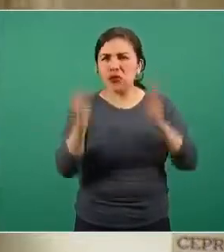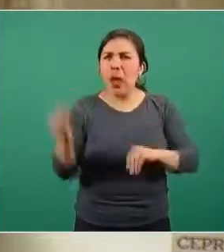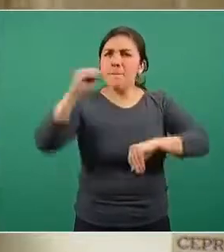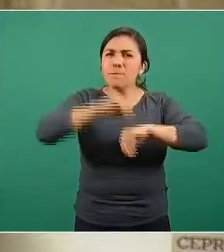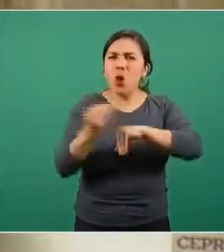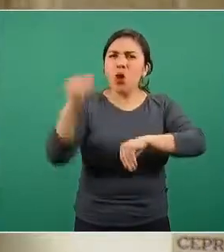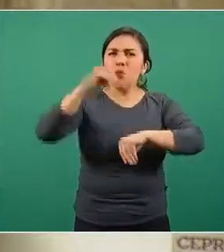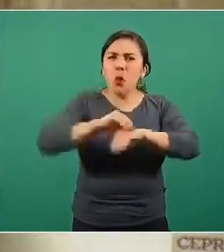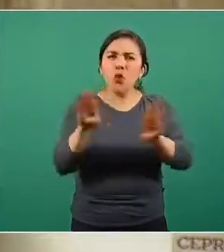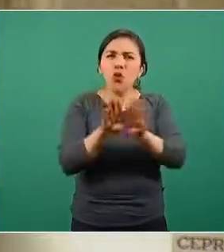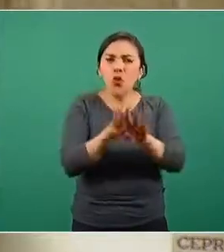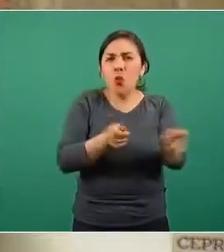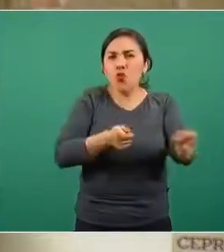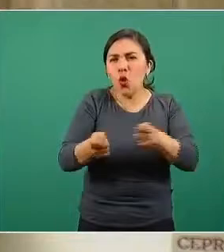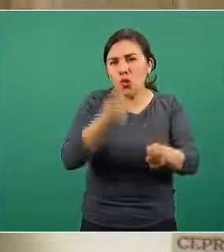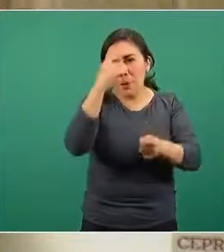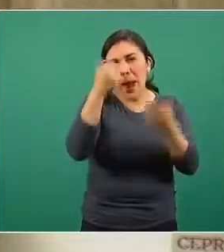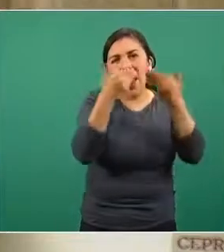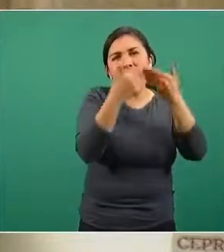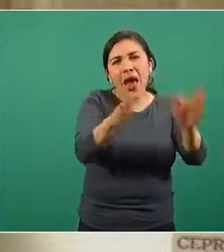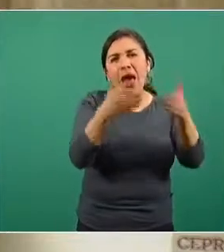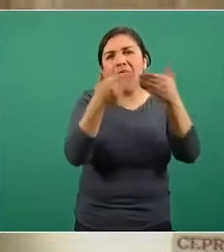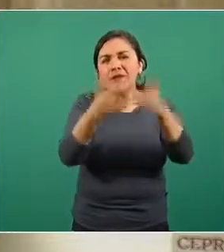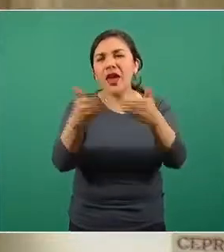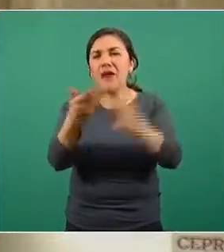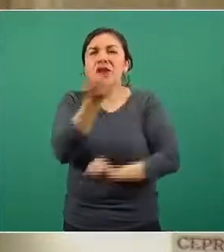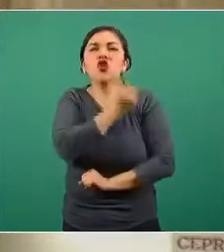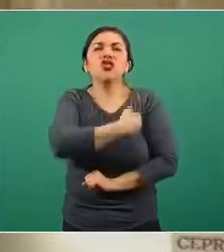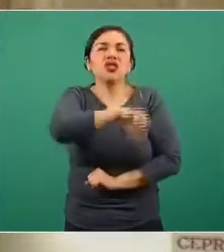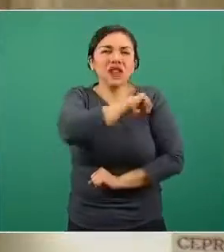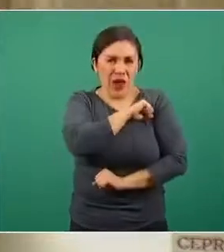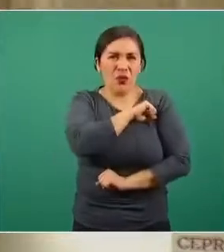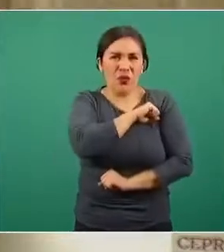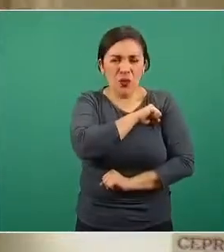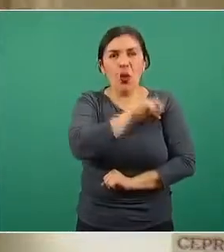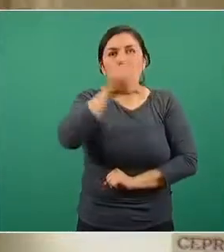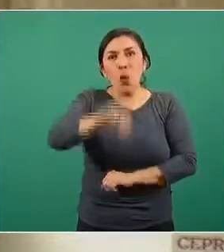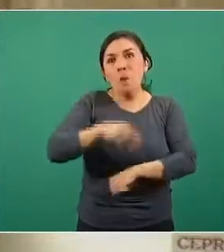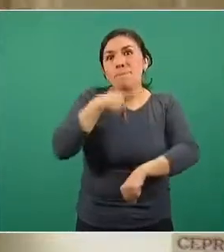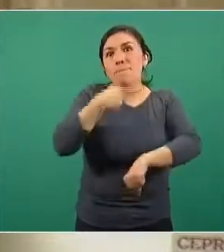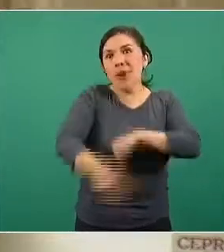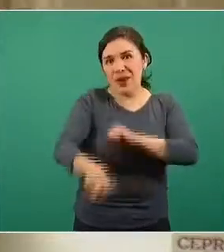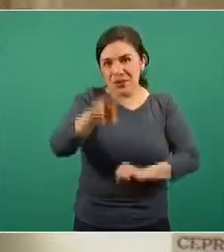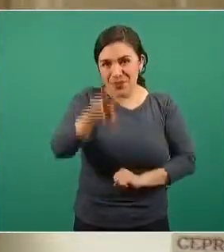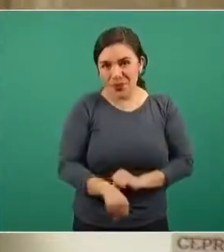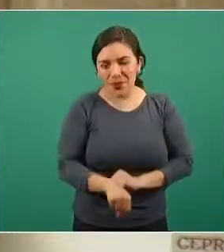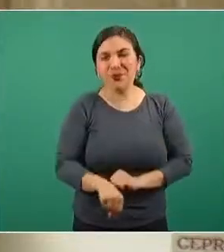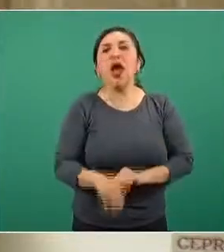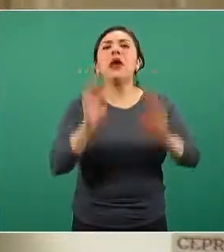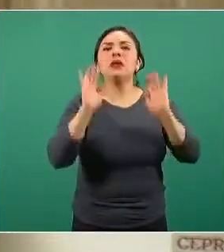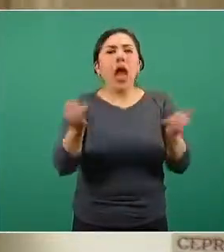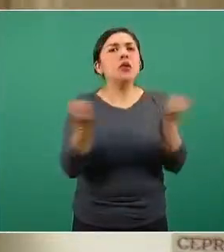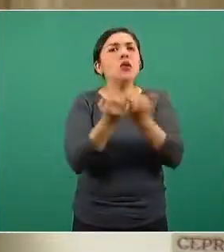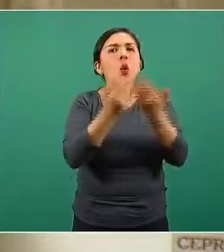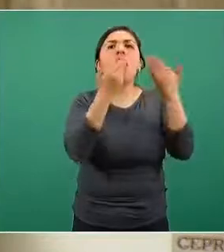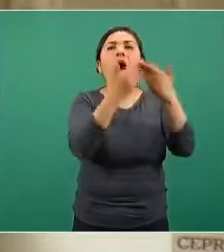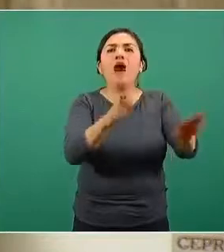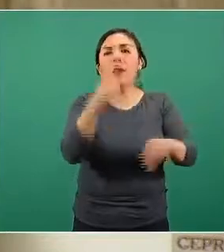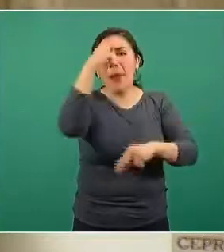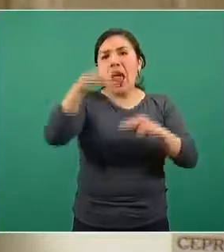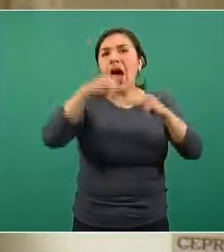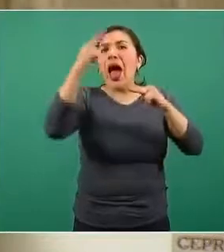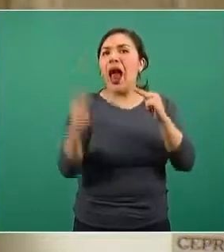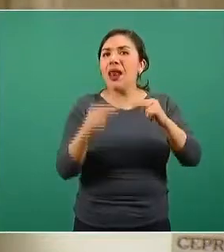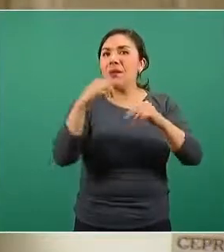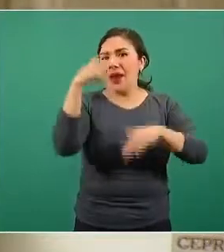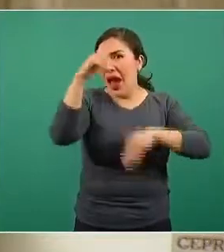implementado de reapertura sana, sin arriesgar, pues ya se aperturaron de alguna manera las albercas,